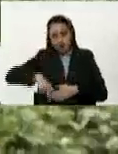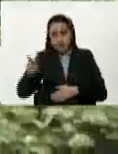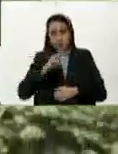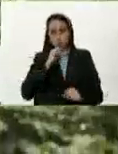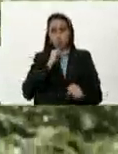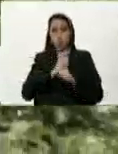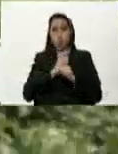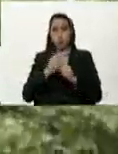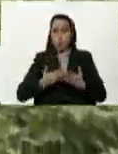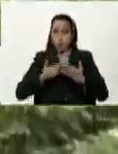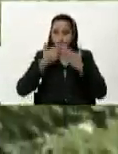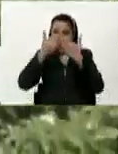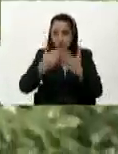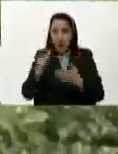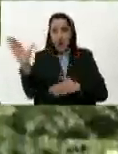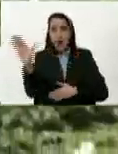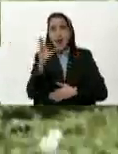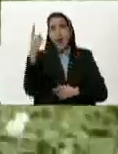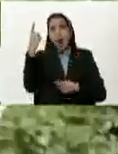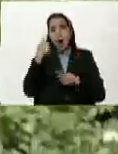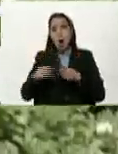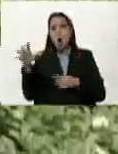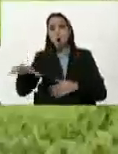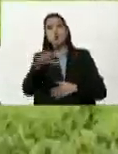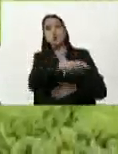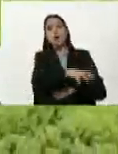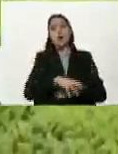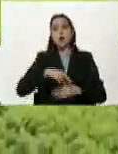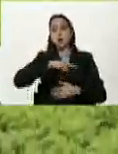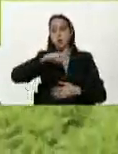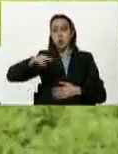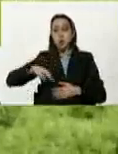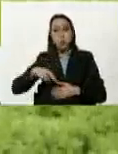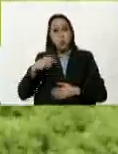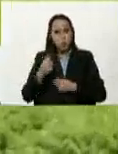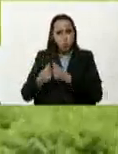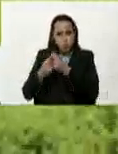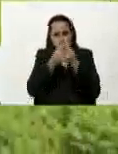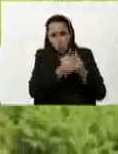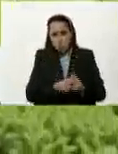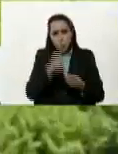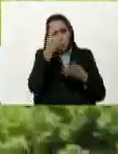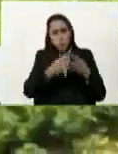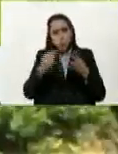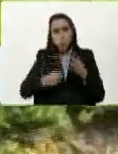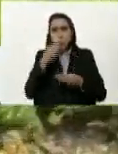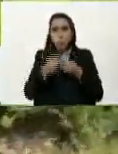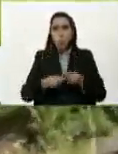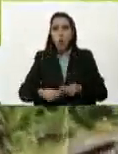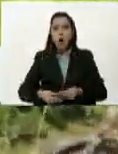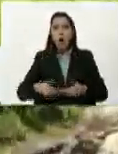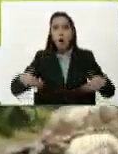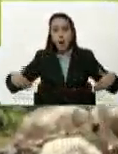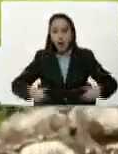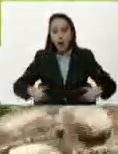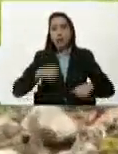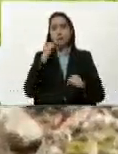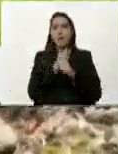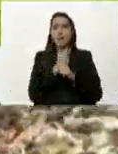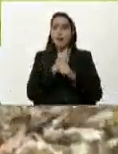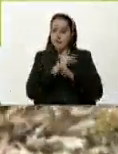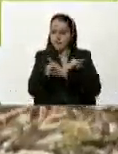puedan llegar hacia caracas a otros estados nuestros rubros que con tantos sacrificios nosotros llevamos a cabo felicidades